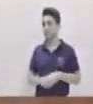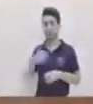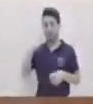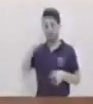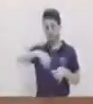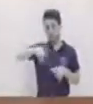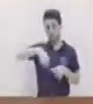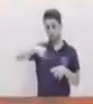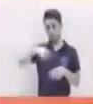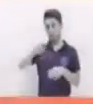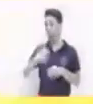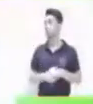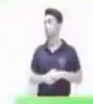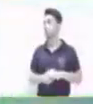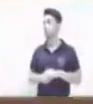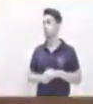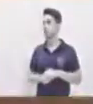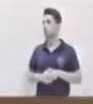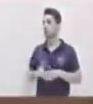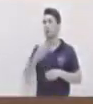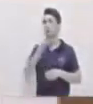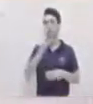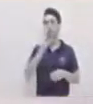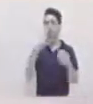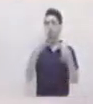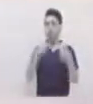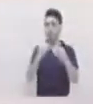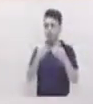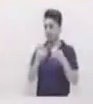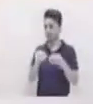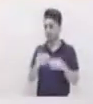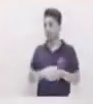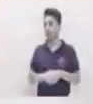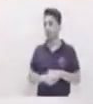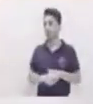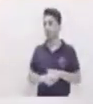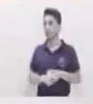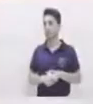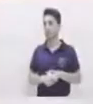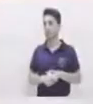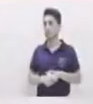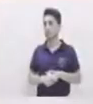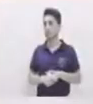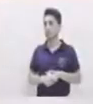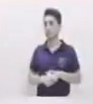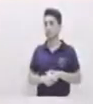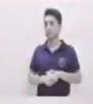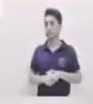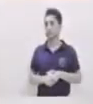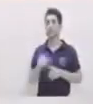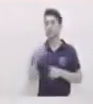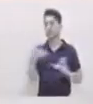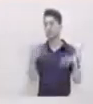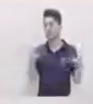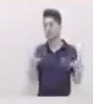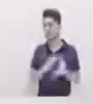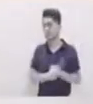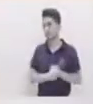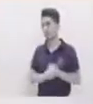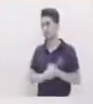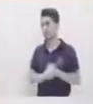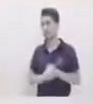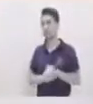como agitador, un vaso de plástico como contenedor de líquido. Bien,